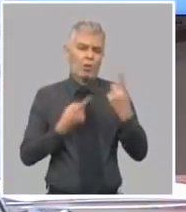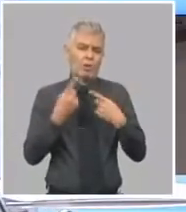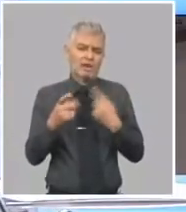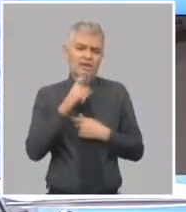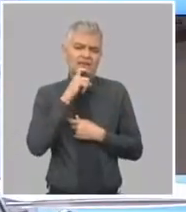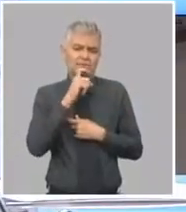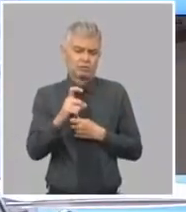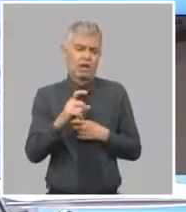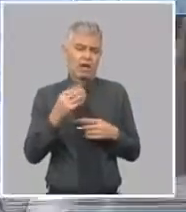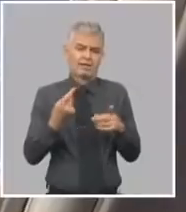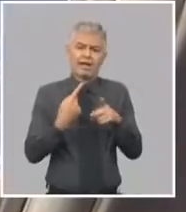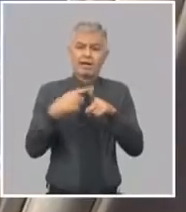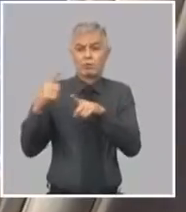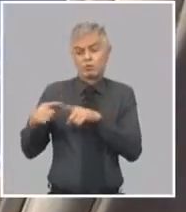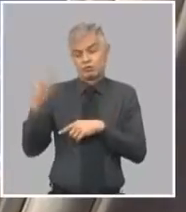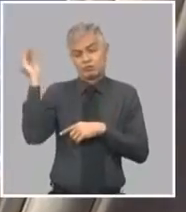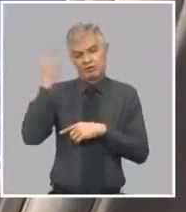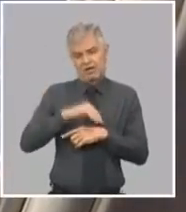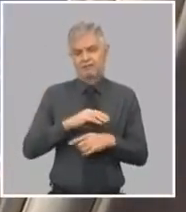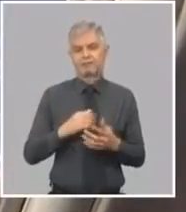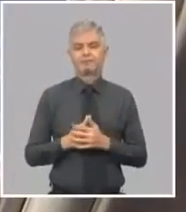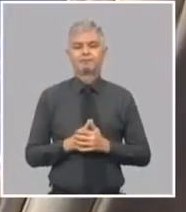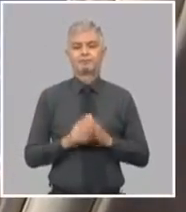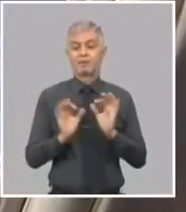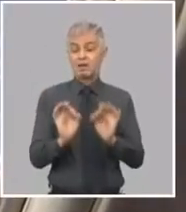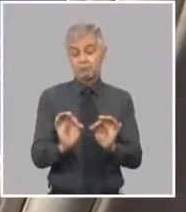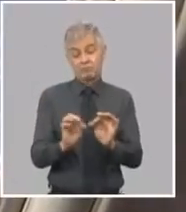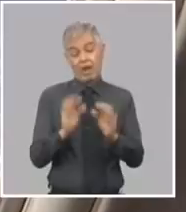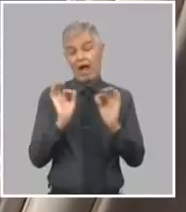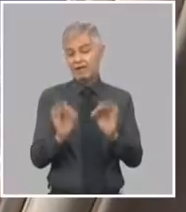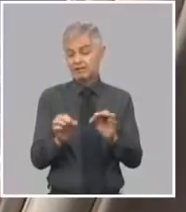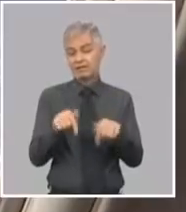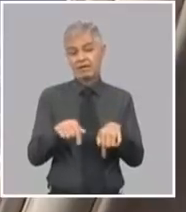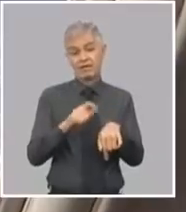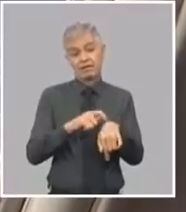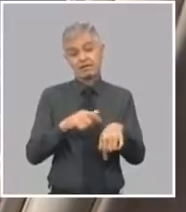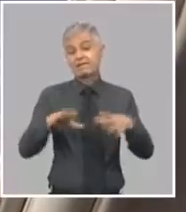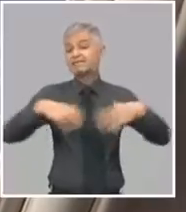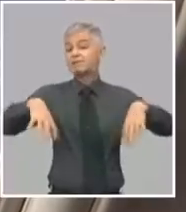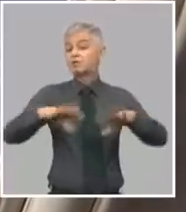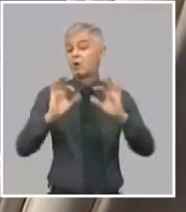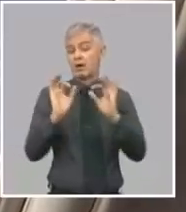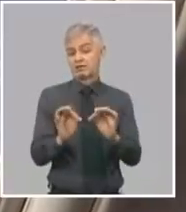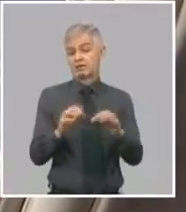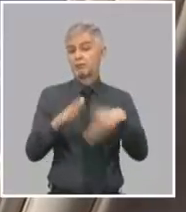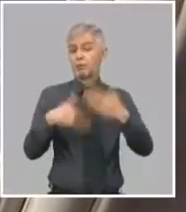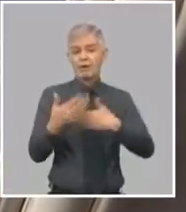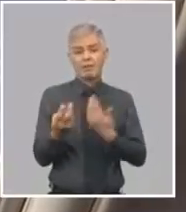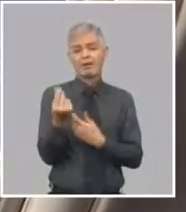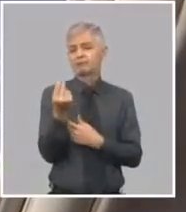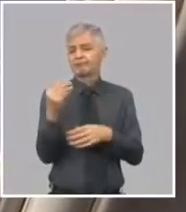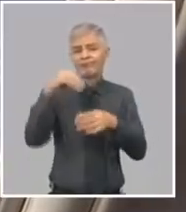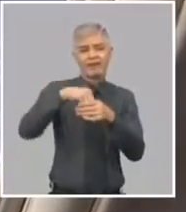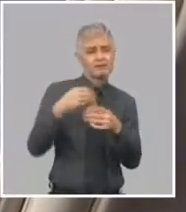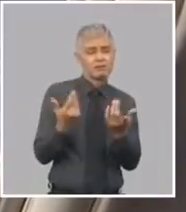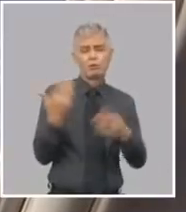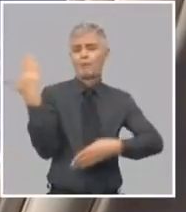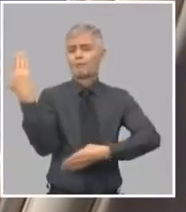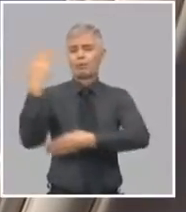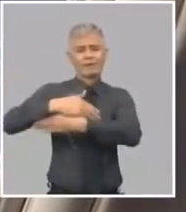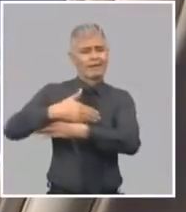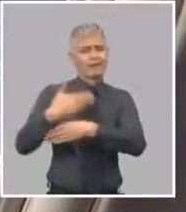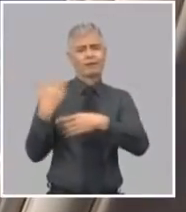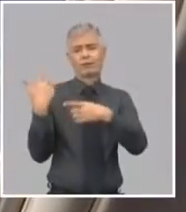de recursos. Eso es parte de la realidad que hay que enfrentar en esta circunstancia, con problemas de financiamiento, problemas de bloqueo, todo